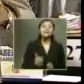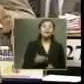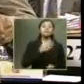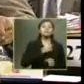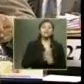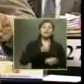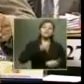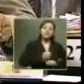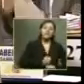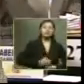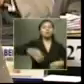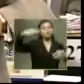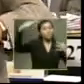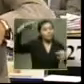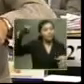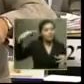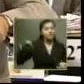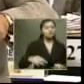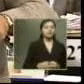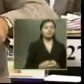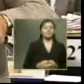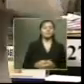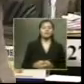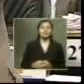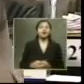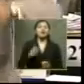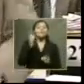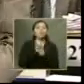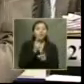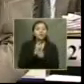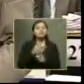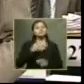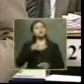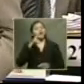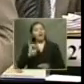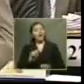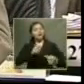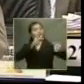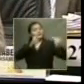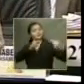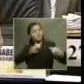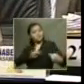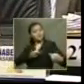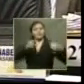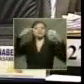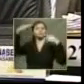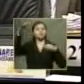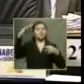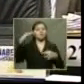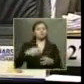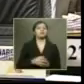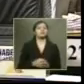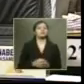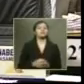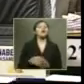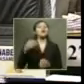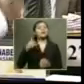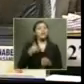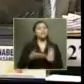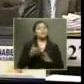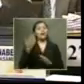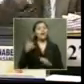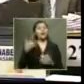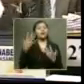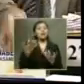haciendo política, y por consiguiente hay adversarios políticos que en un momento determinado van a querer,